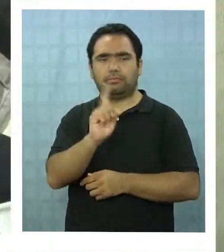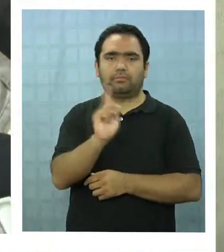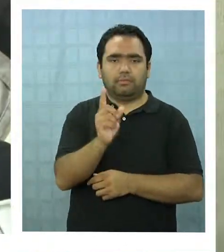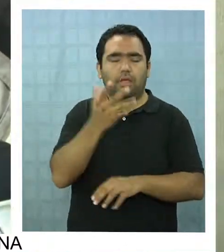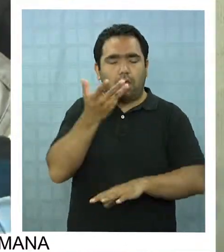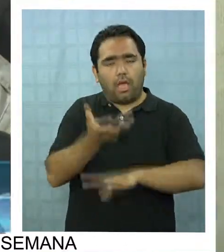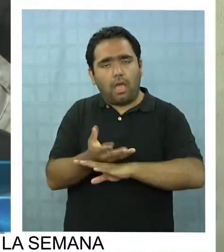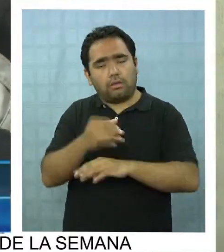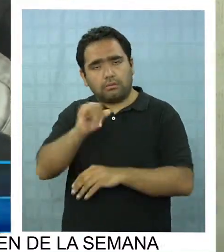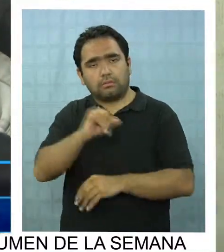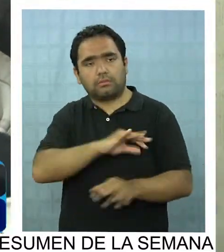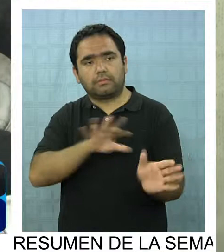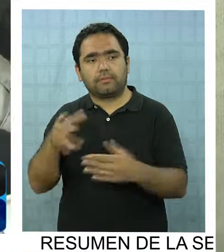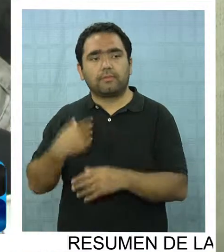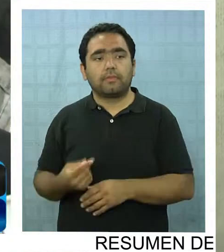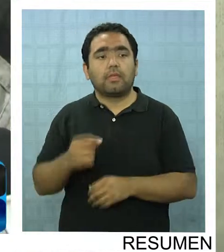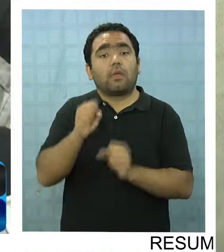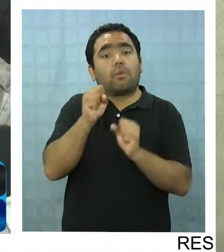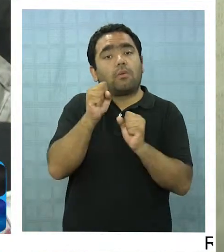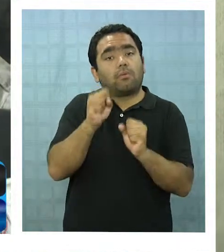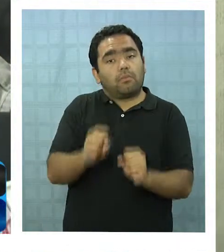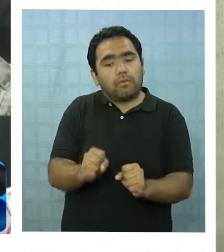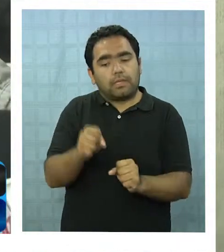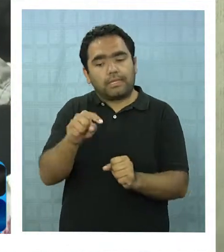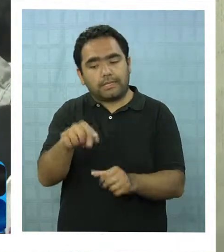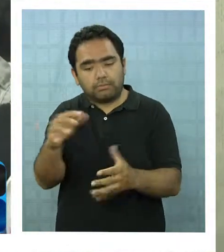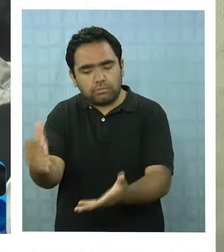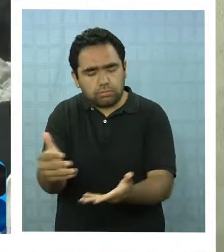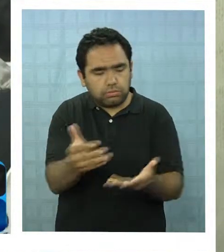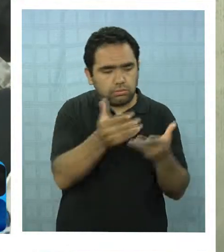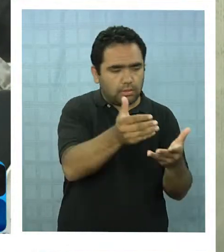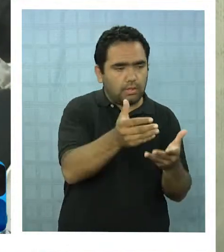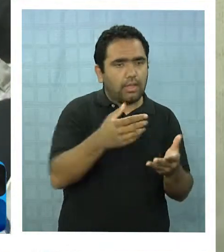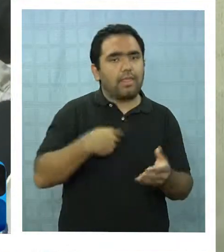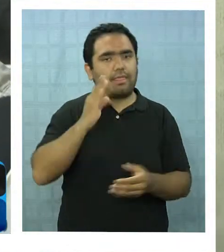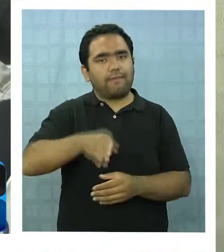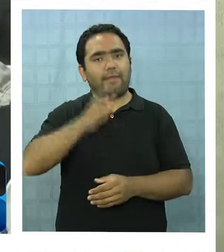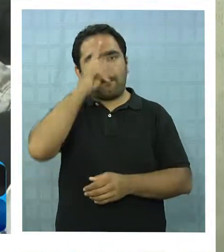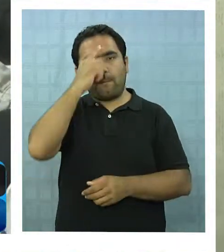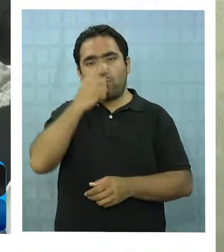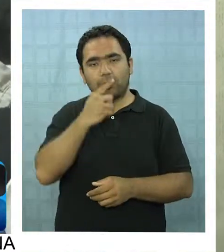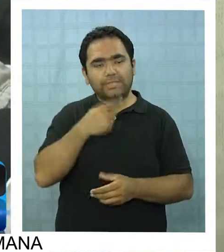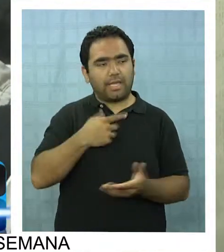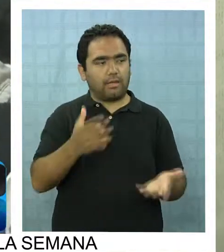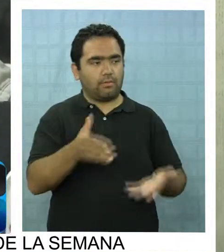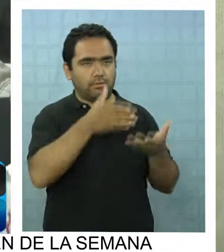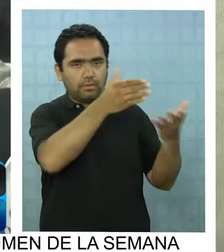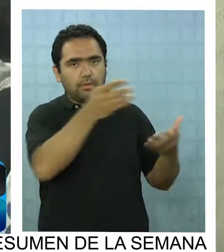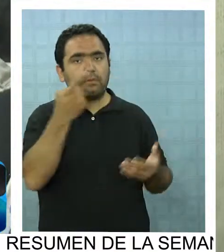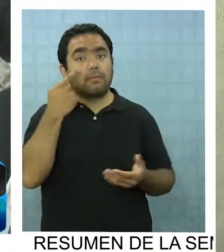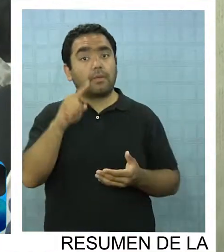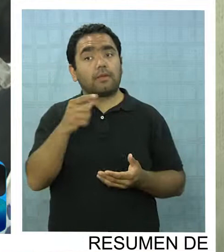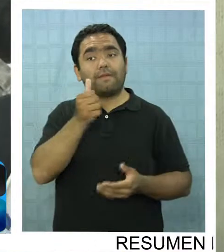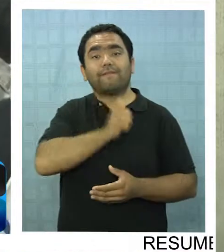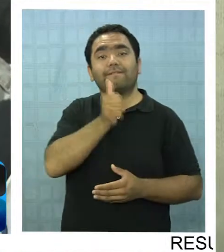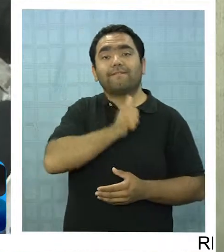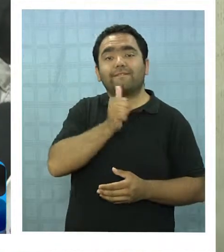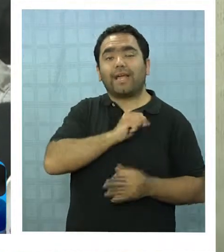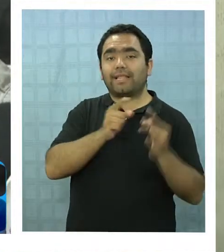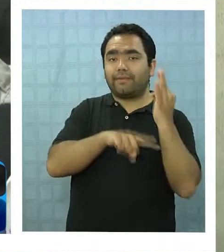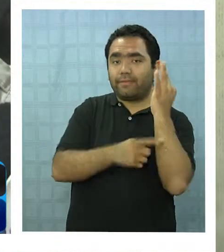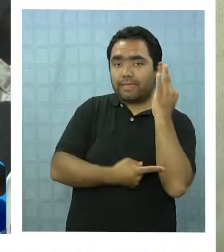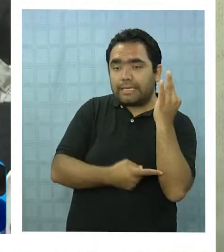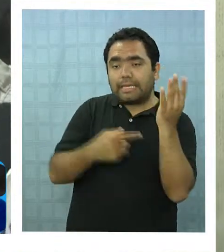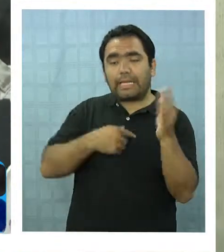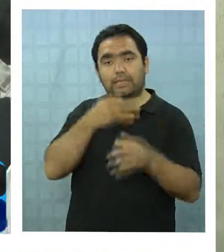pasar y pasar a los museos cuando hay certeza absoluta pero mientras no se cierra el caso no se puede hacer nada y lo